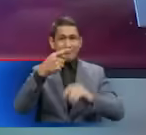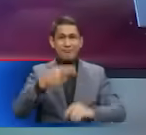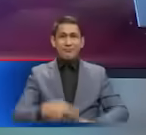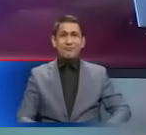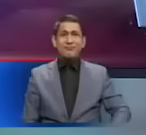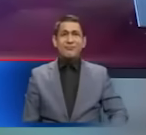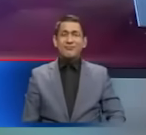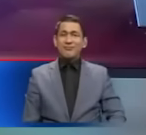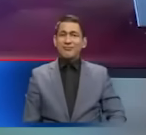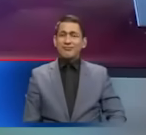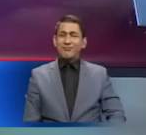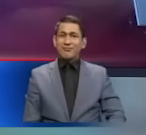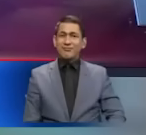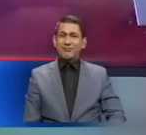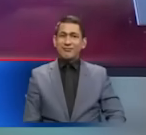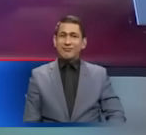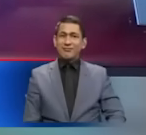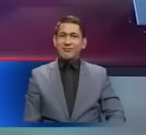comentamos.